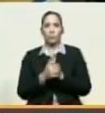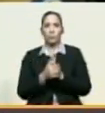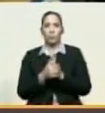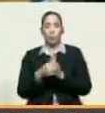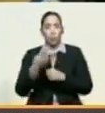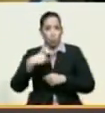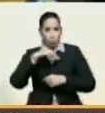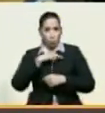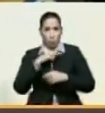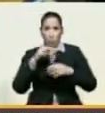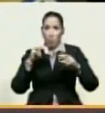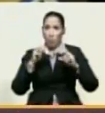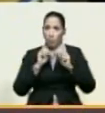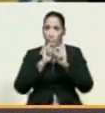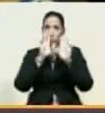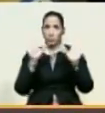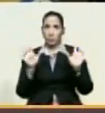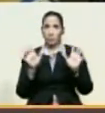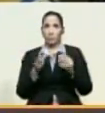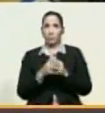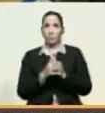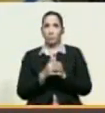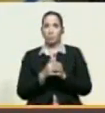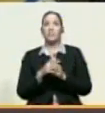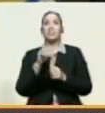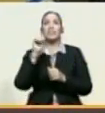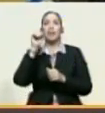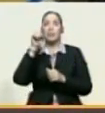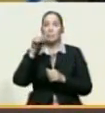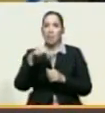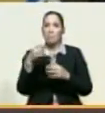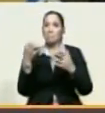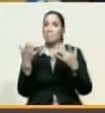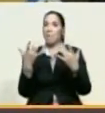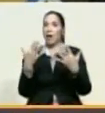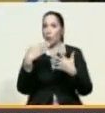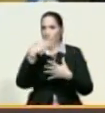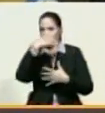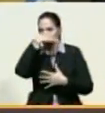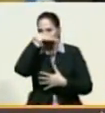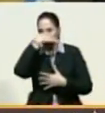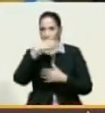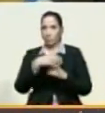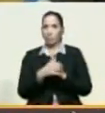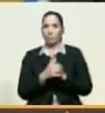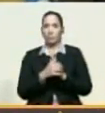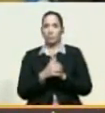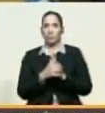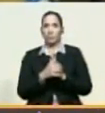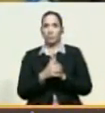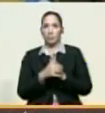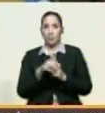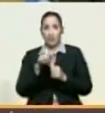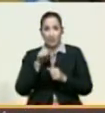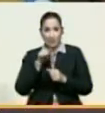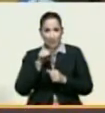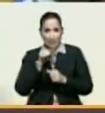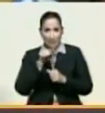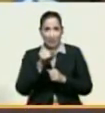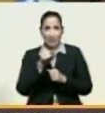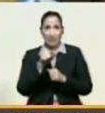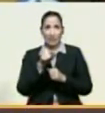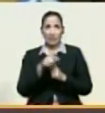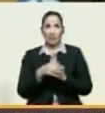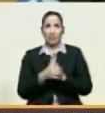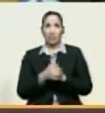descubierto que equipos de transmisiones están también en manos de LAMPA, por lo cual ellos se meten en la